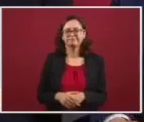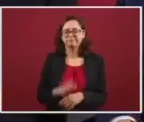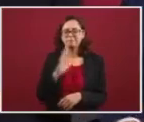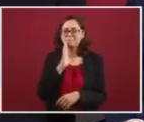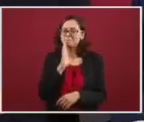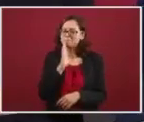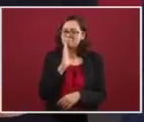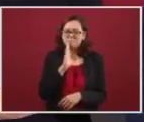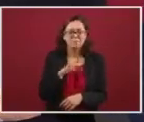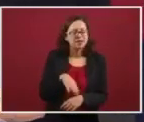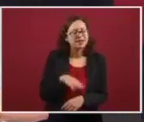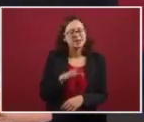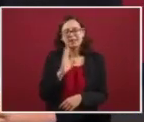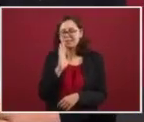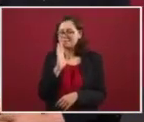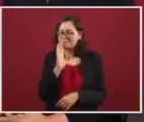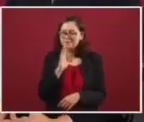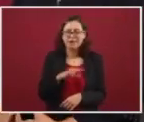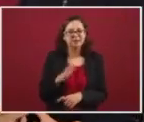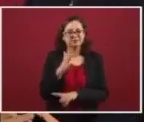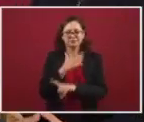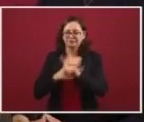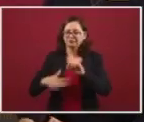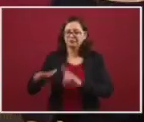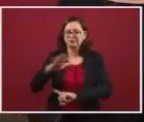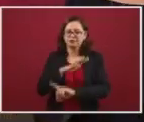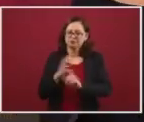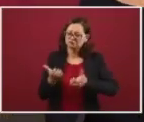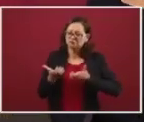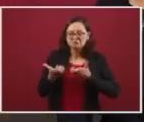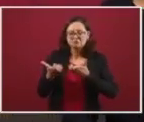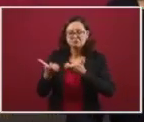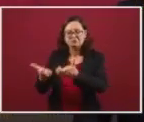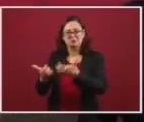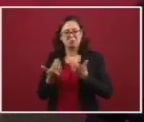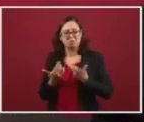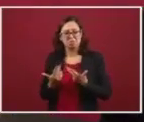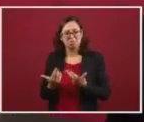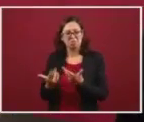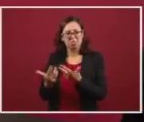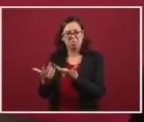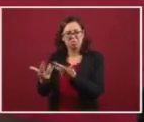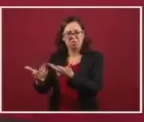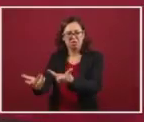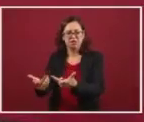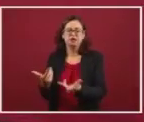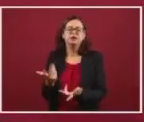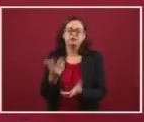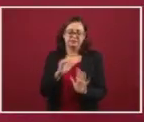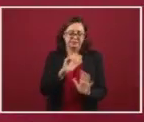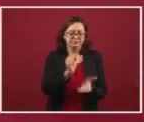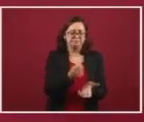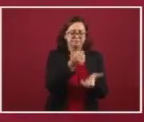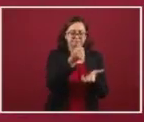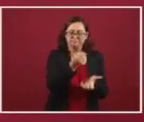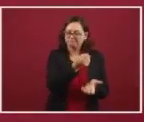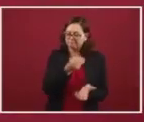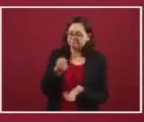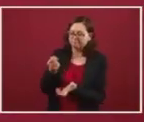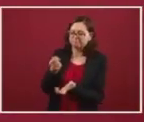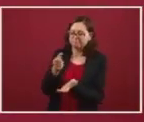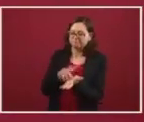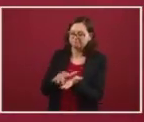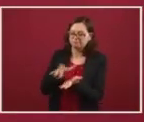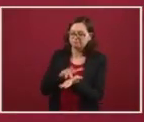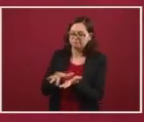mala situación, muy destruidos los caminos, y se va a utilizar el dinero